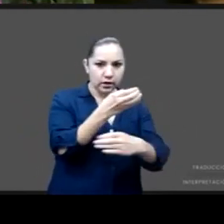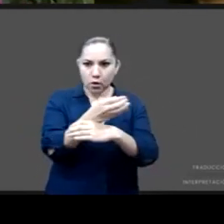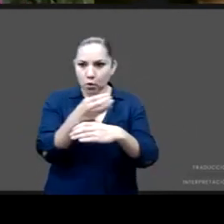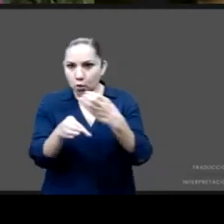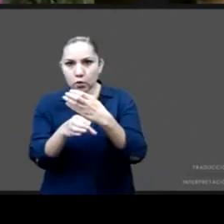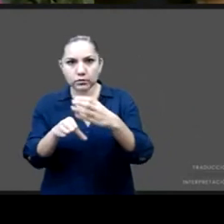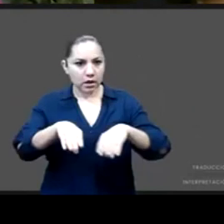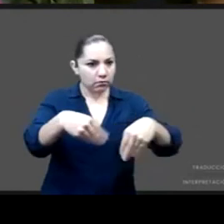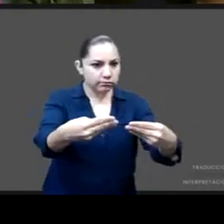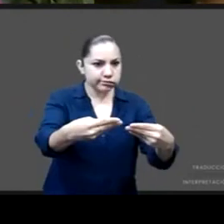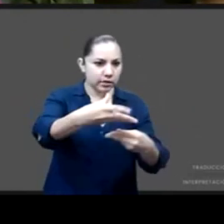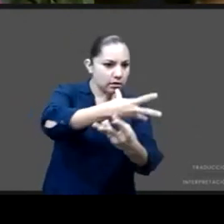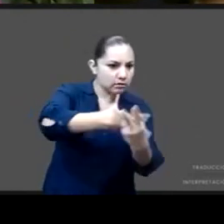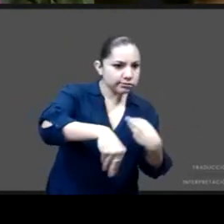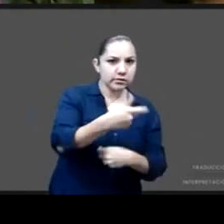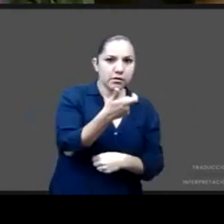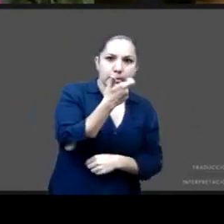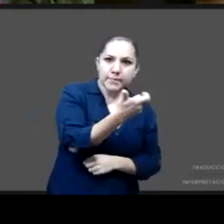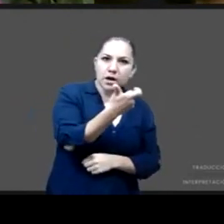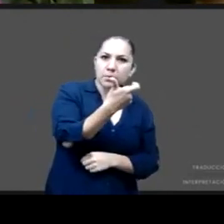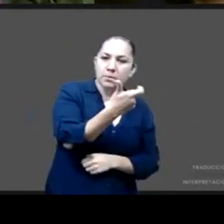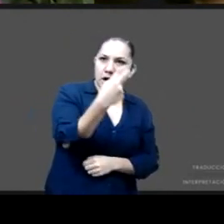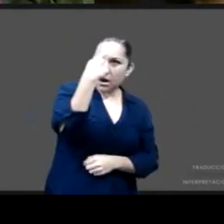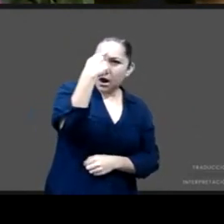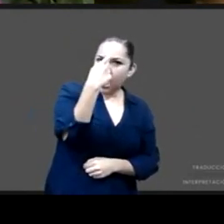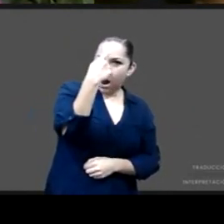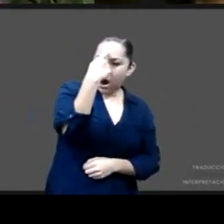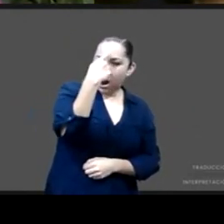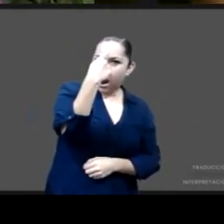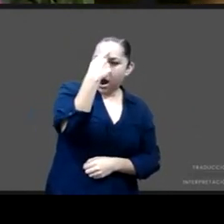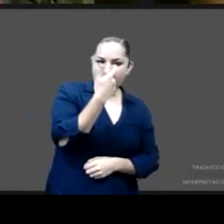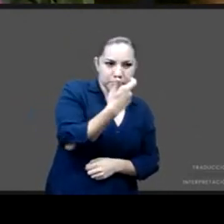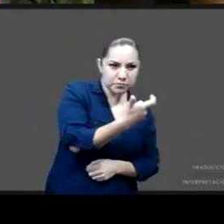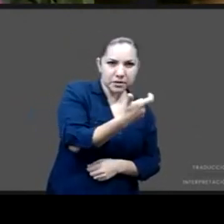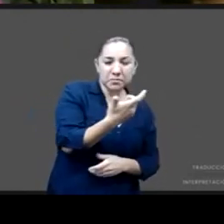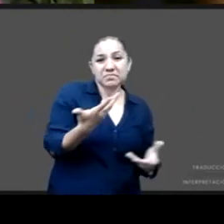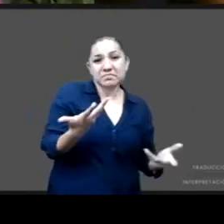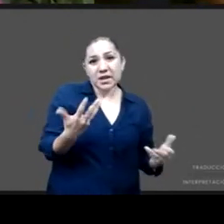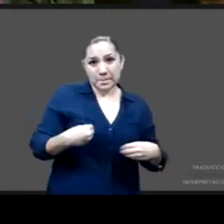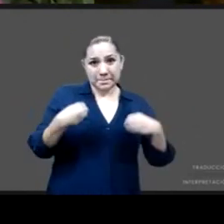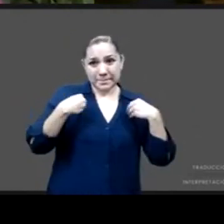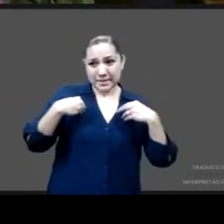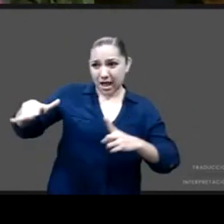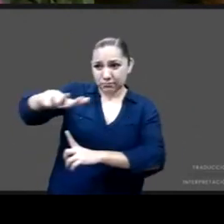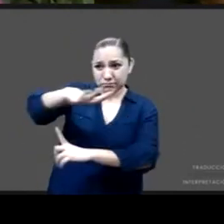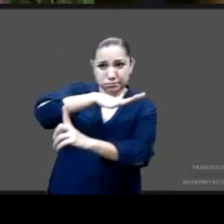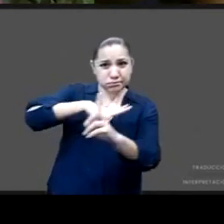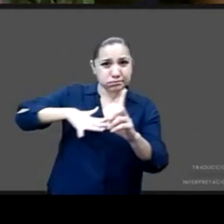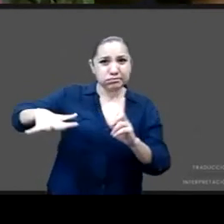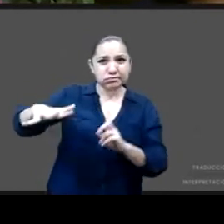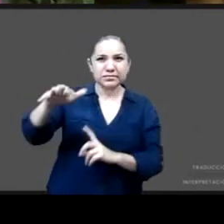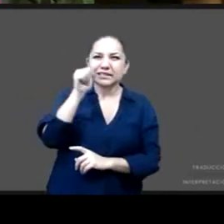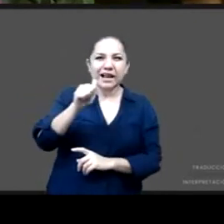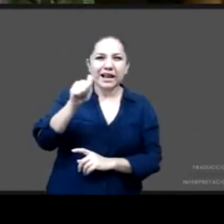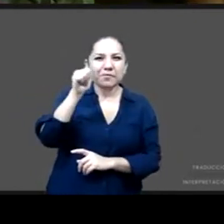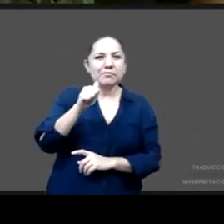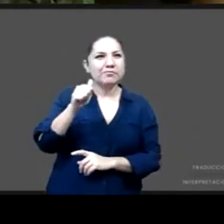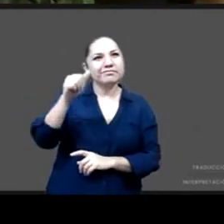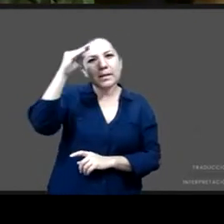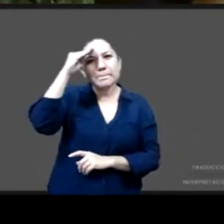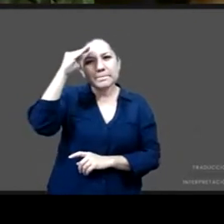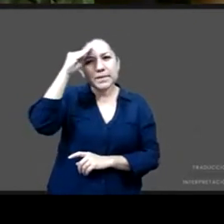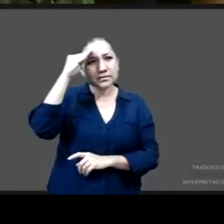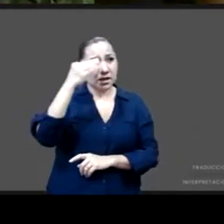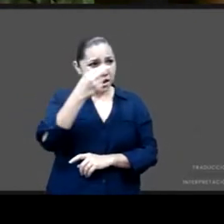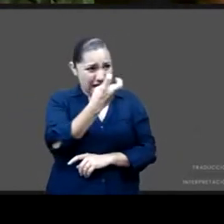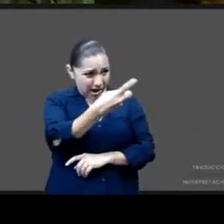vivimos en entornos cotidianos en los que nos dicen eso nunca va a cambiar eso no es posible eso que estás haciendo no tiene